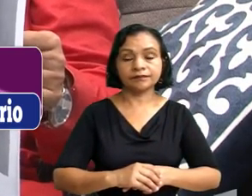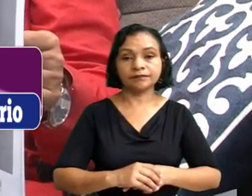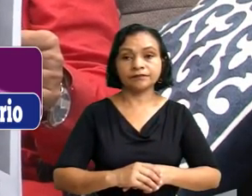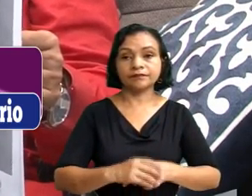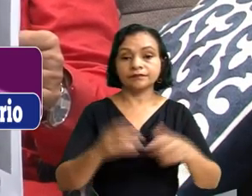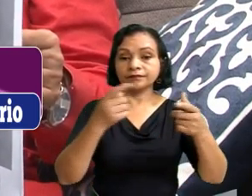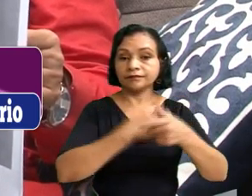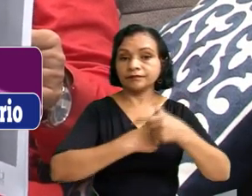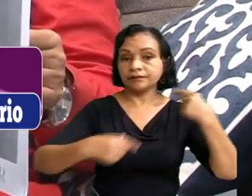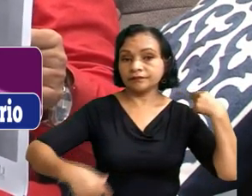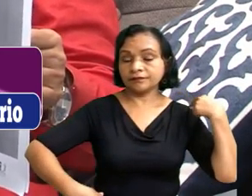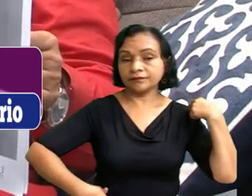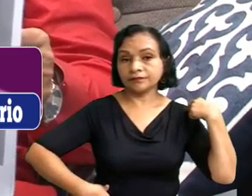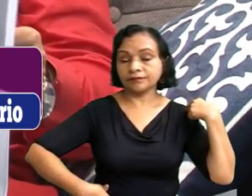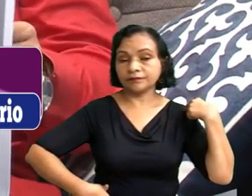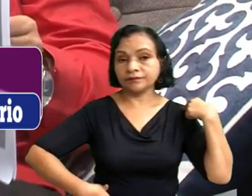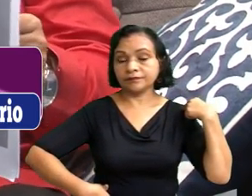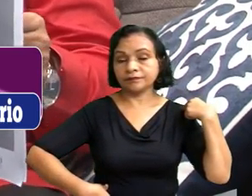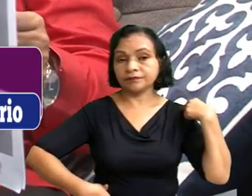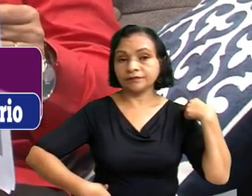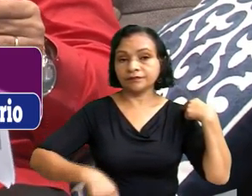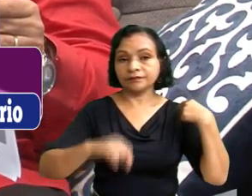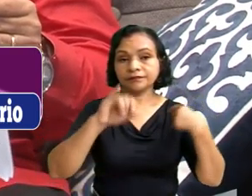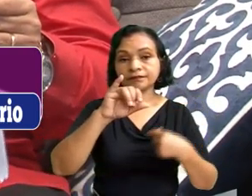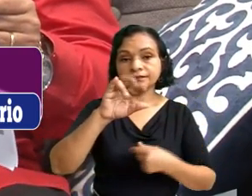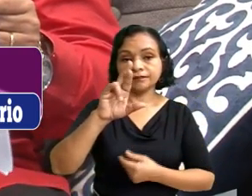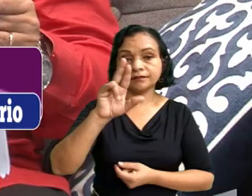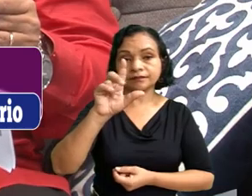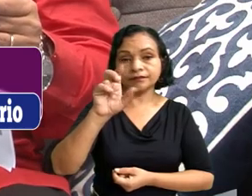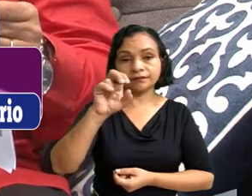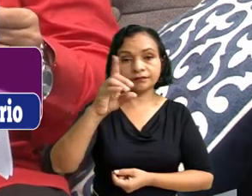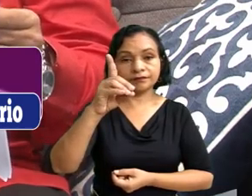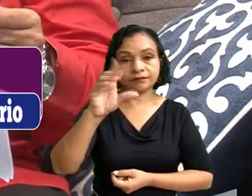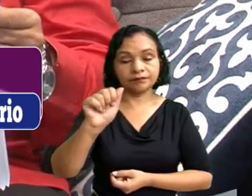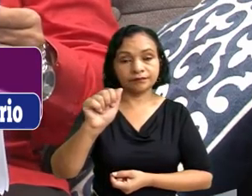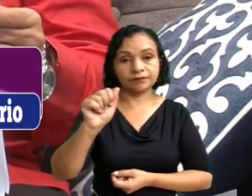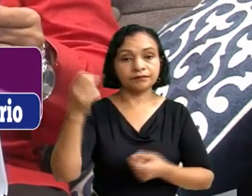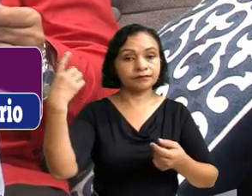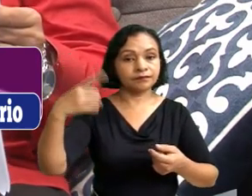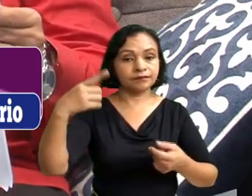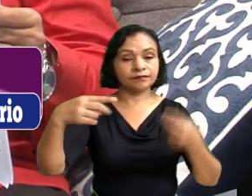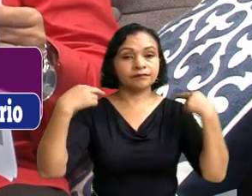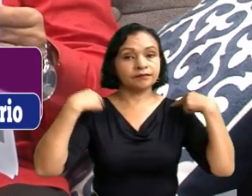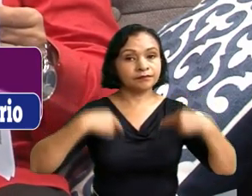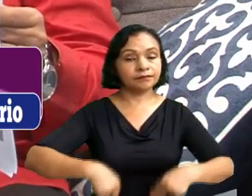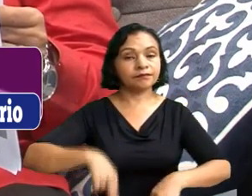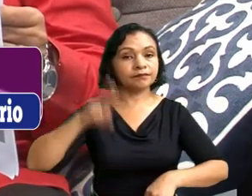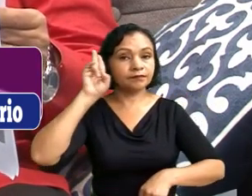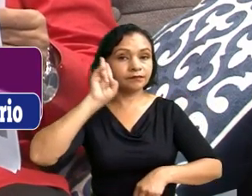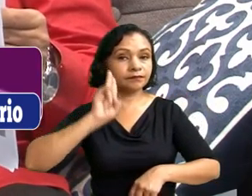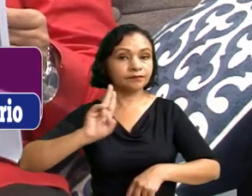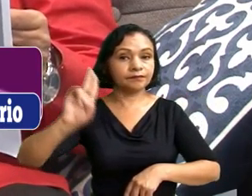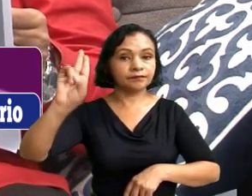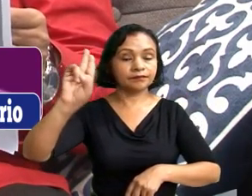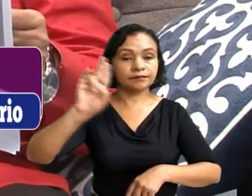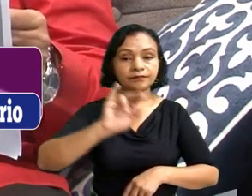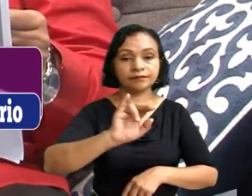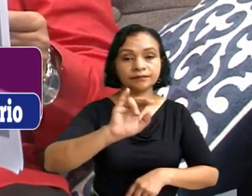además el presidente del desierto irlandés de electro humano en la universidad nacional de